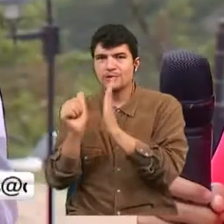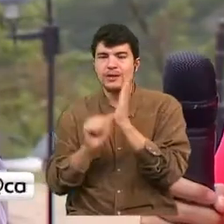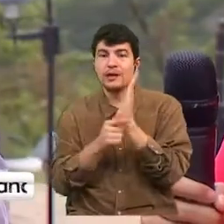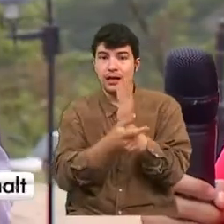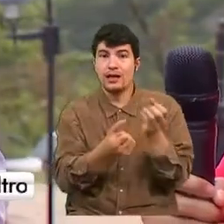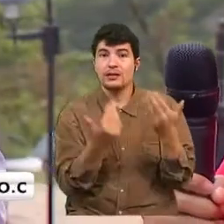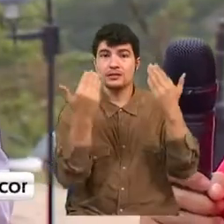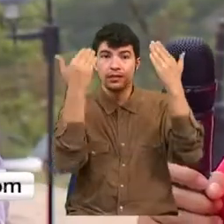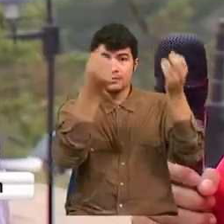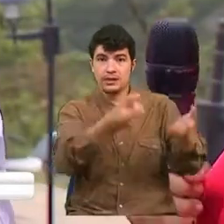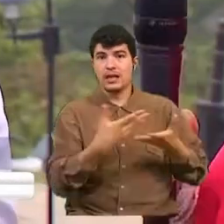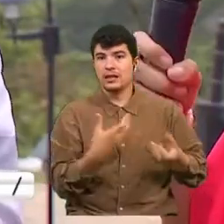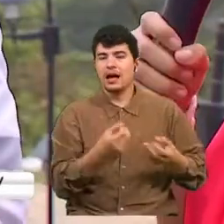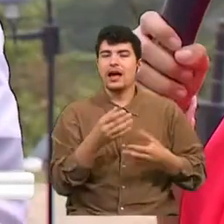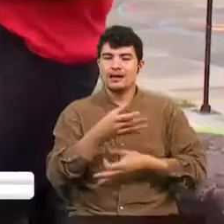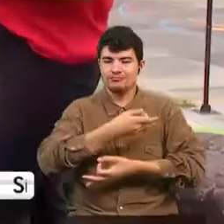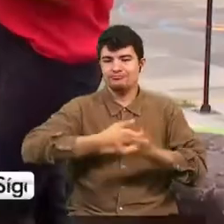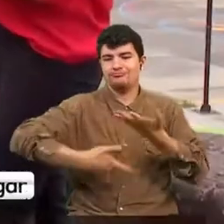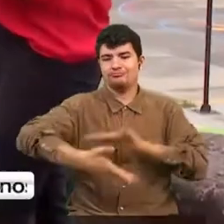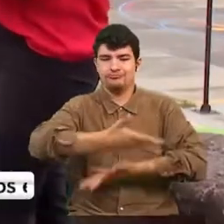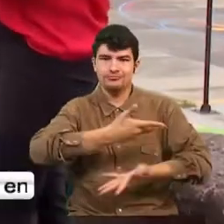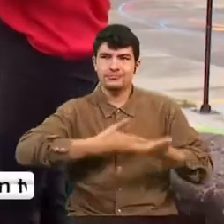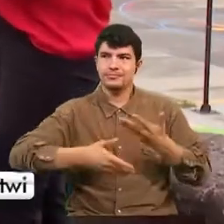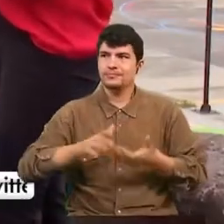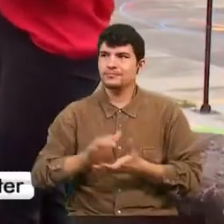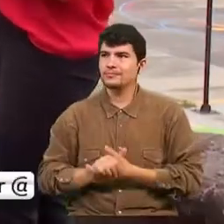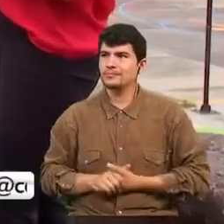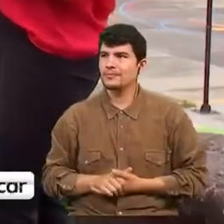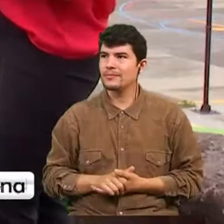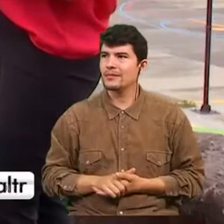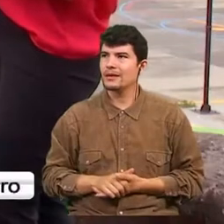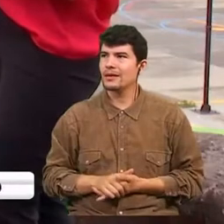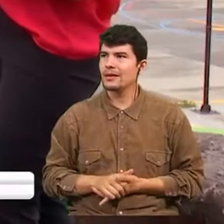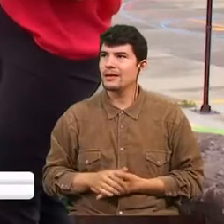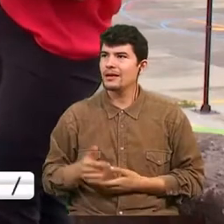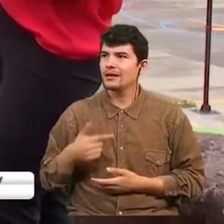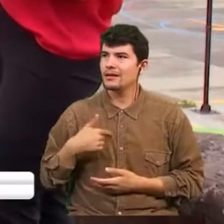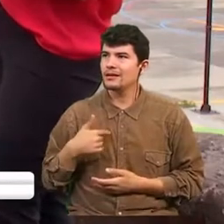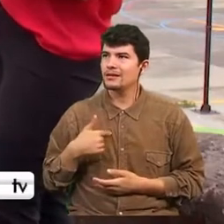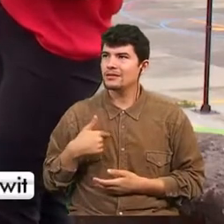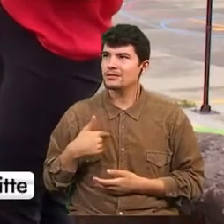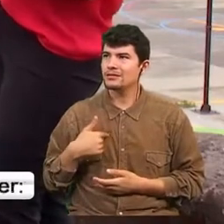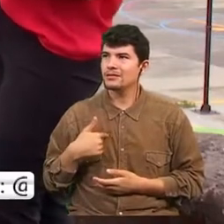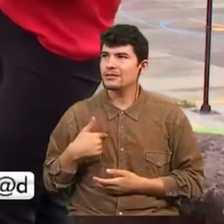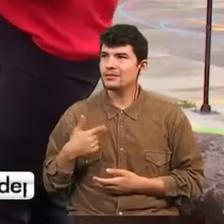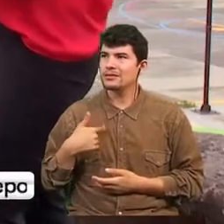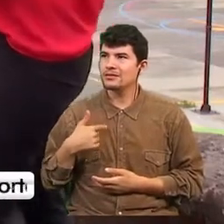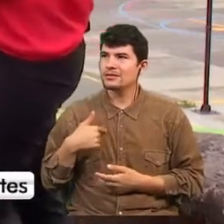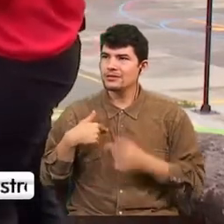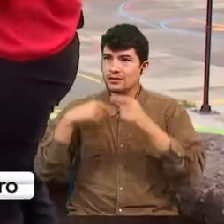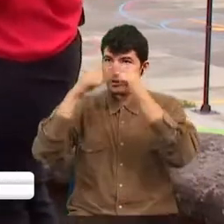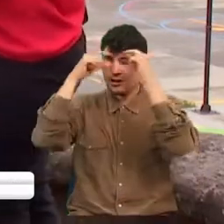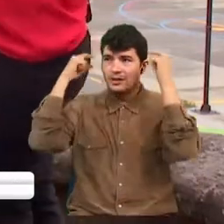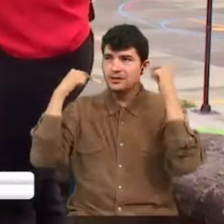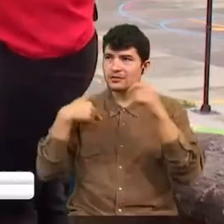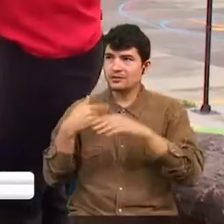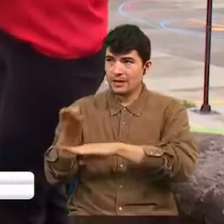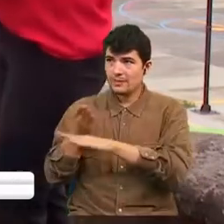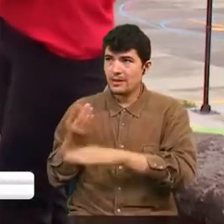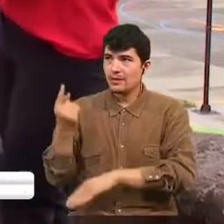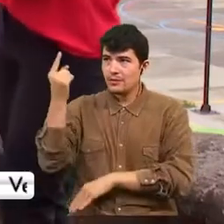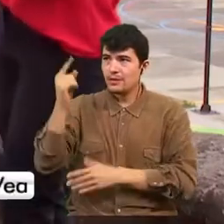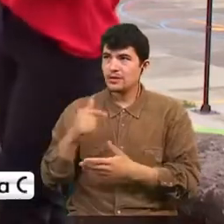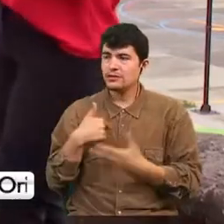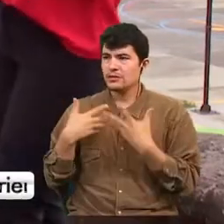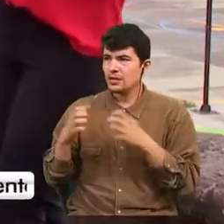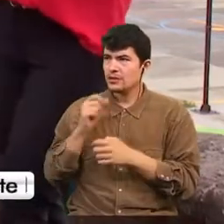Así dinamizamos la economía de esos programas. Gobernador, le encargo yo una pañoleta de esas porque están hermosas. Le encargo una. Quería hacerle